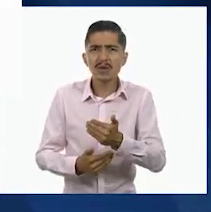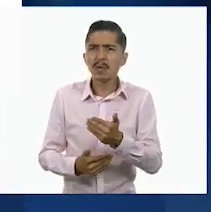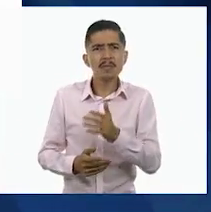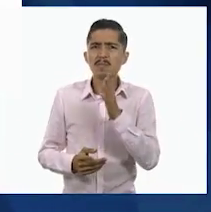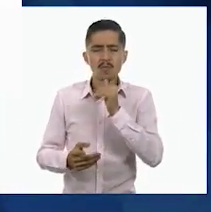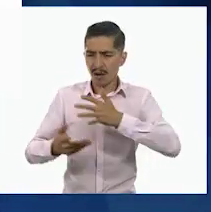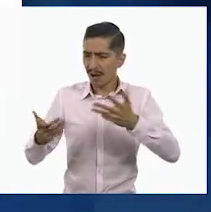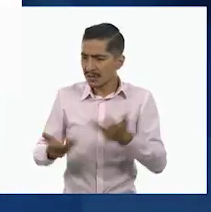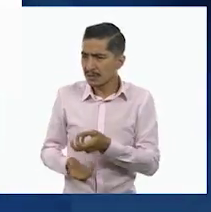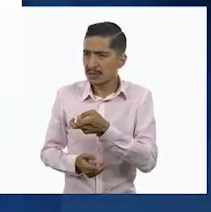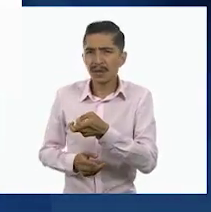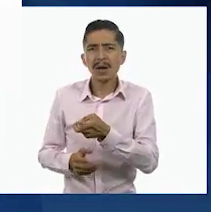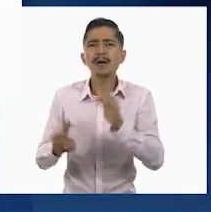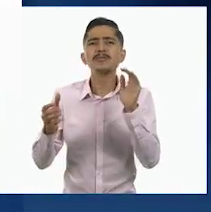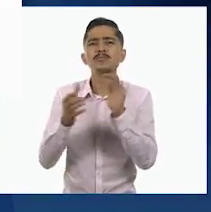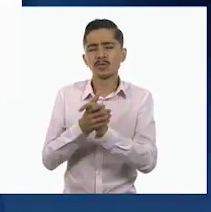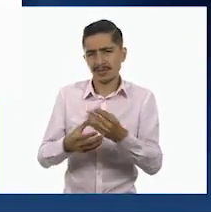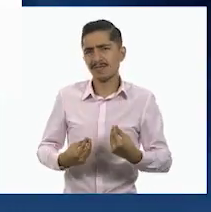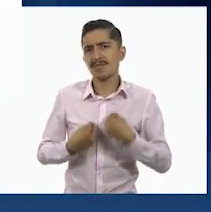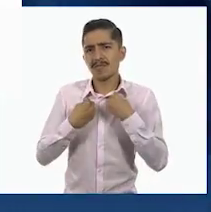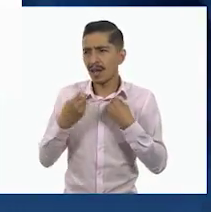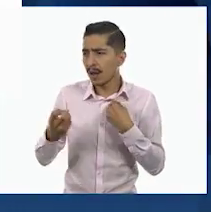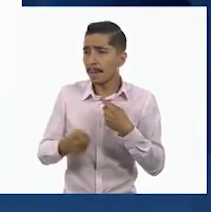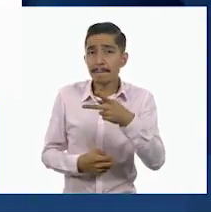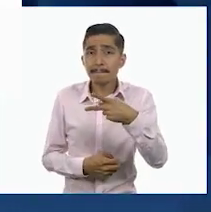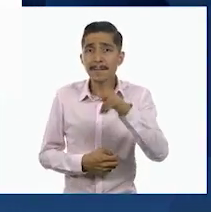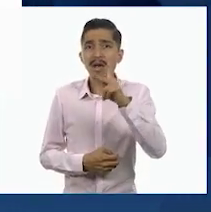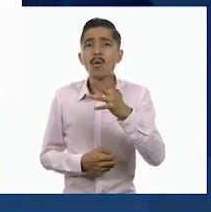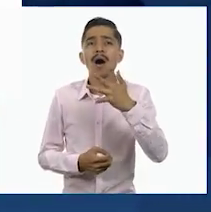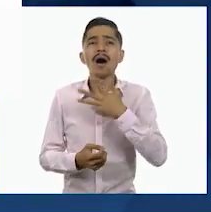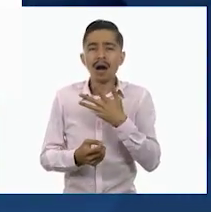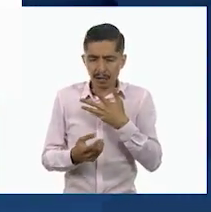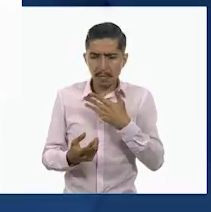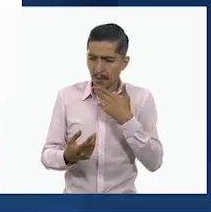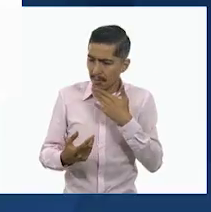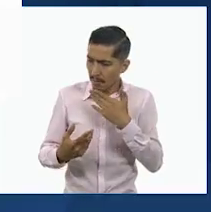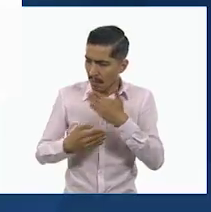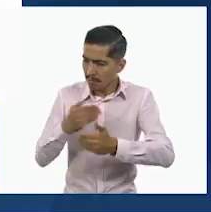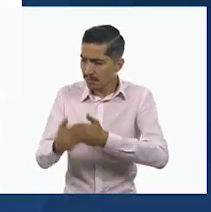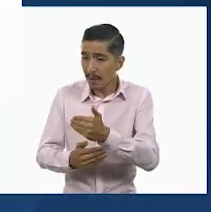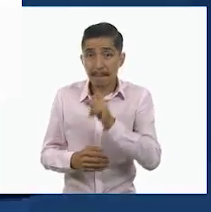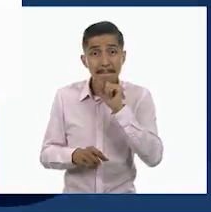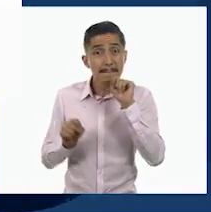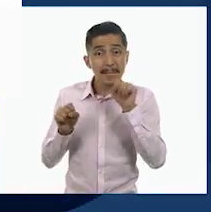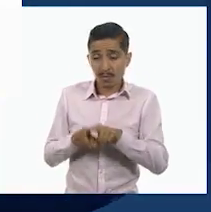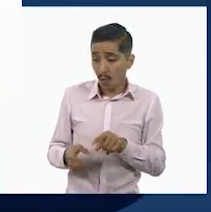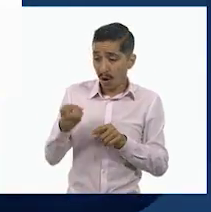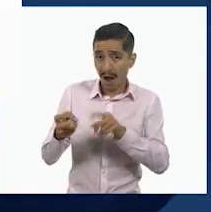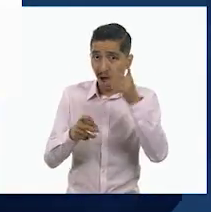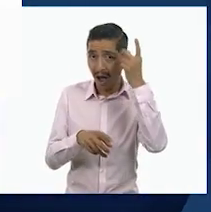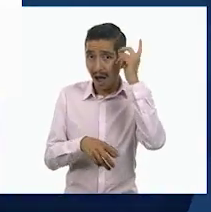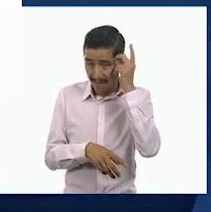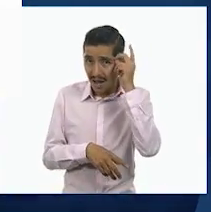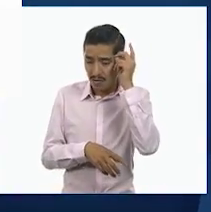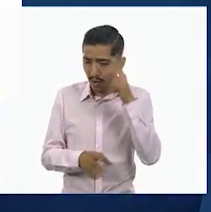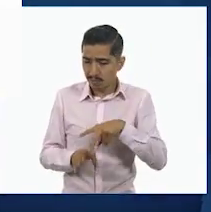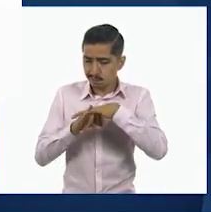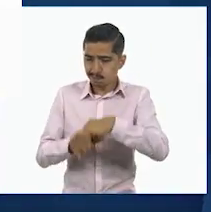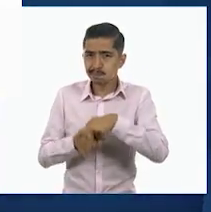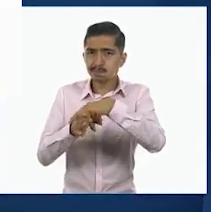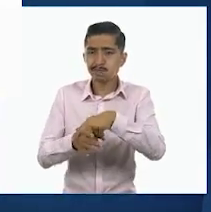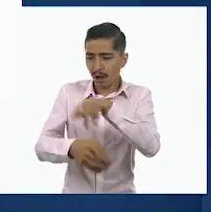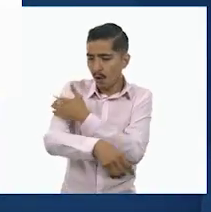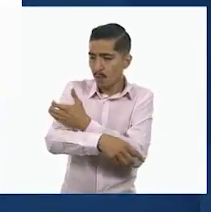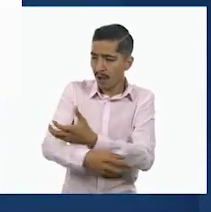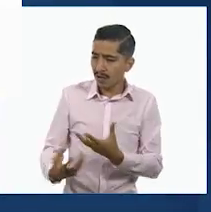plenitud mientras el esposo vivió, pero los tenía cabales. Ella misma, a caballo, acompañó al caporal y